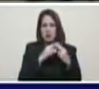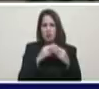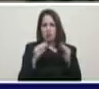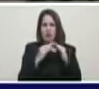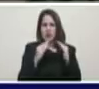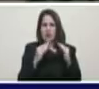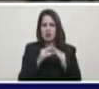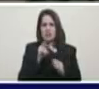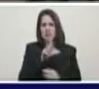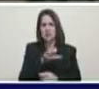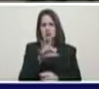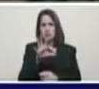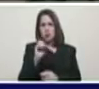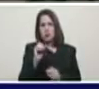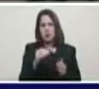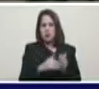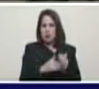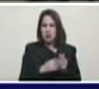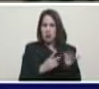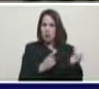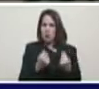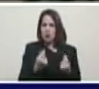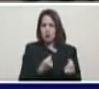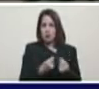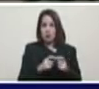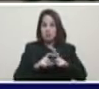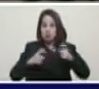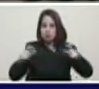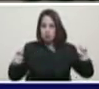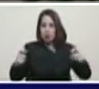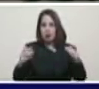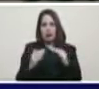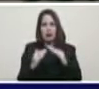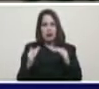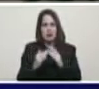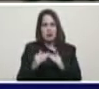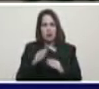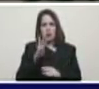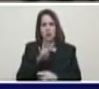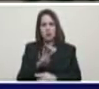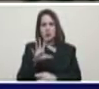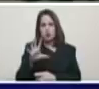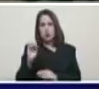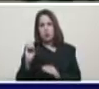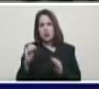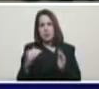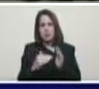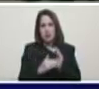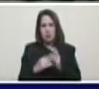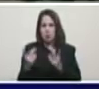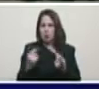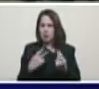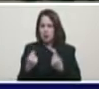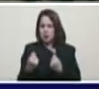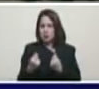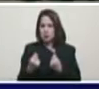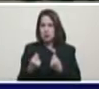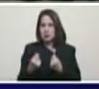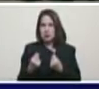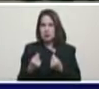3500000 bolívares para ampliación 0000 bolívares